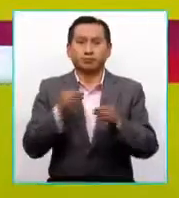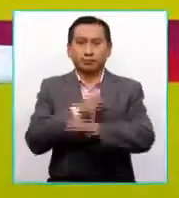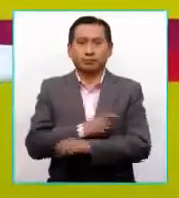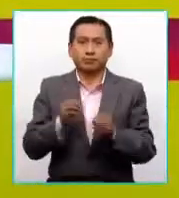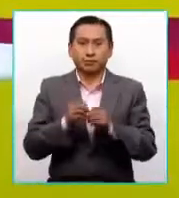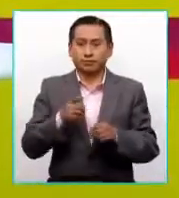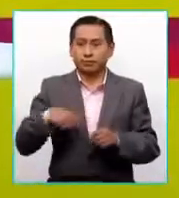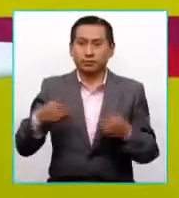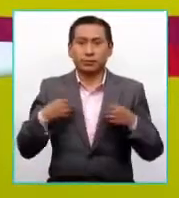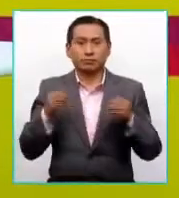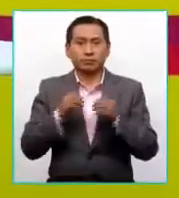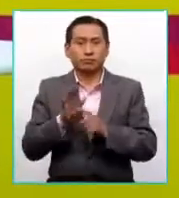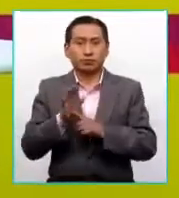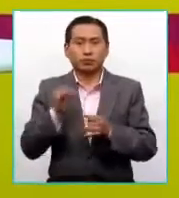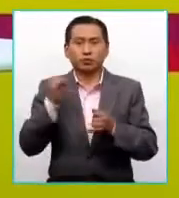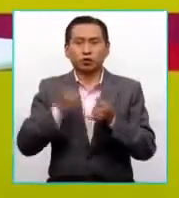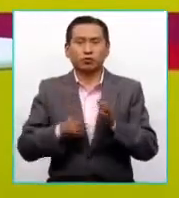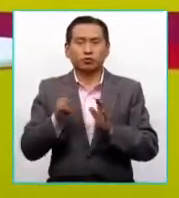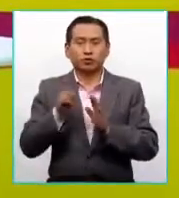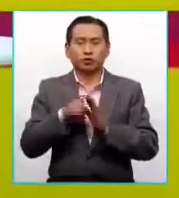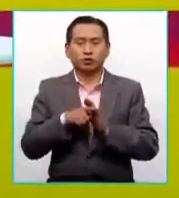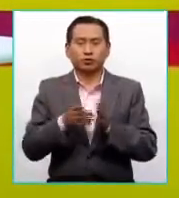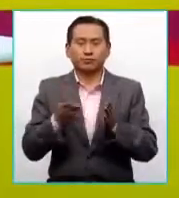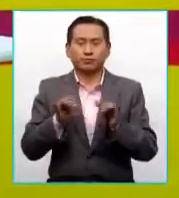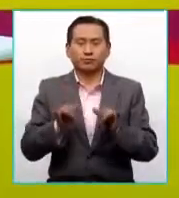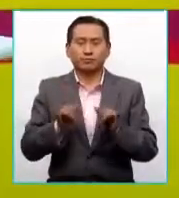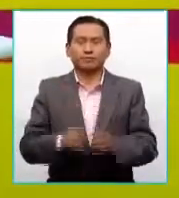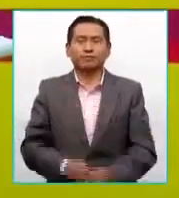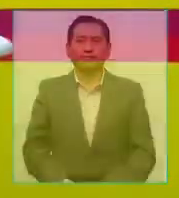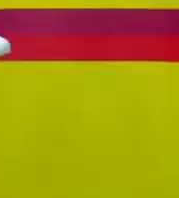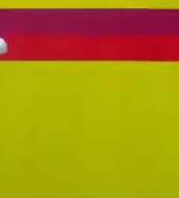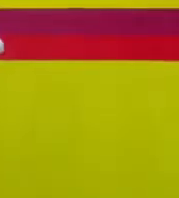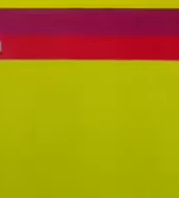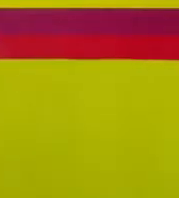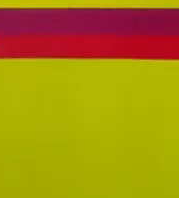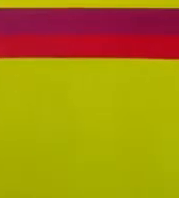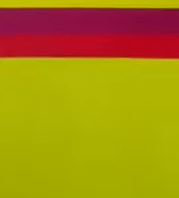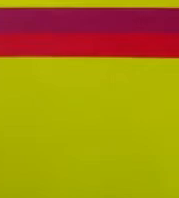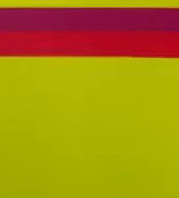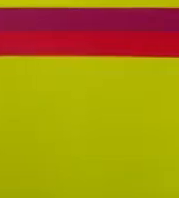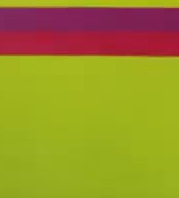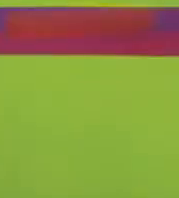más y a la vuelta seguiremos con los últimos minutos de nuestro programa, no se nos vaya.